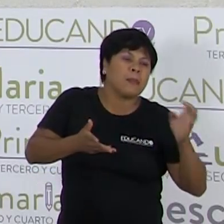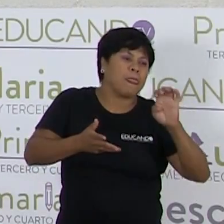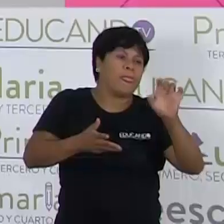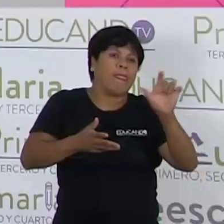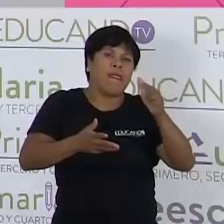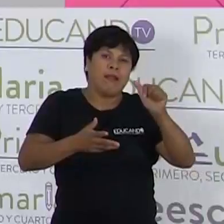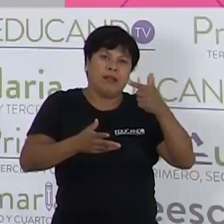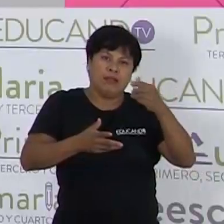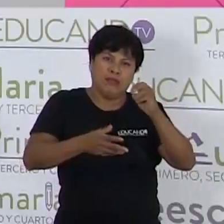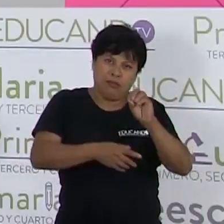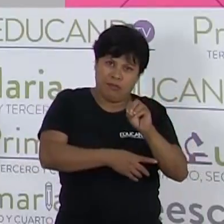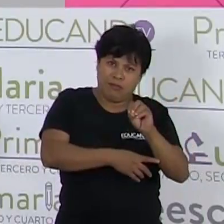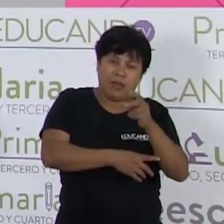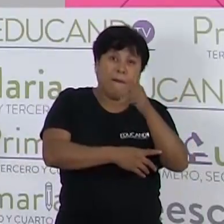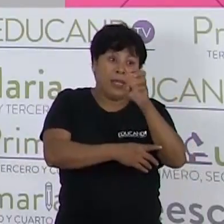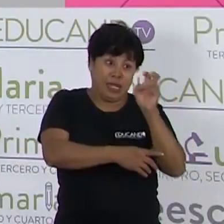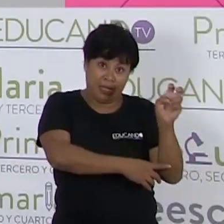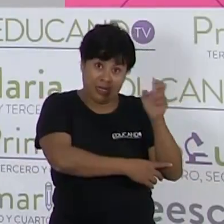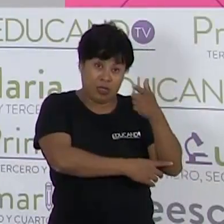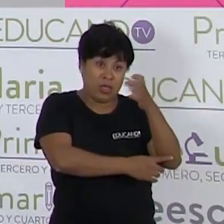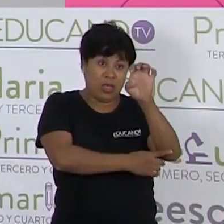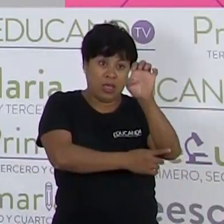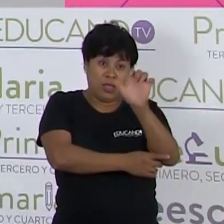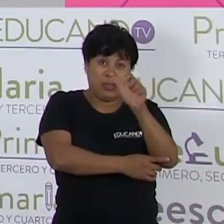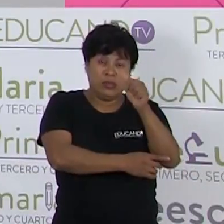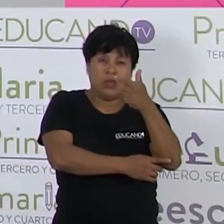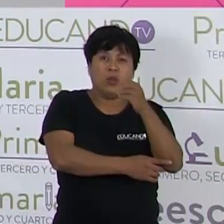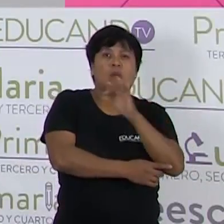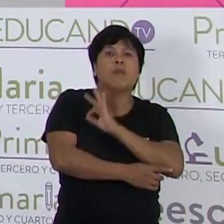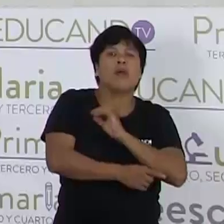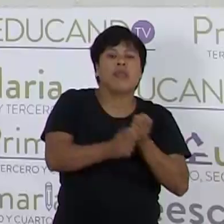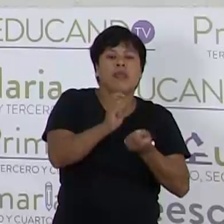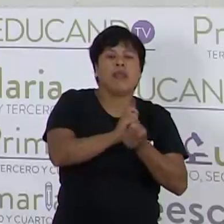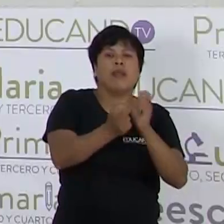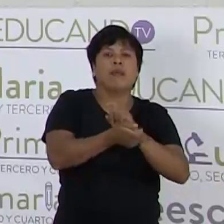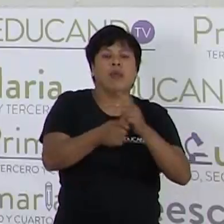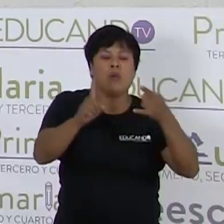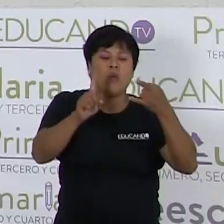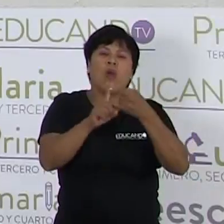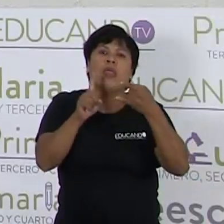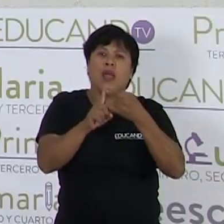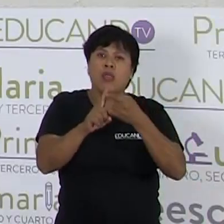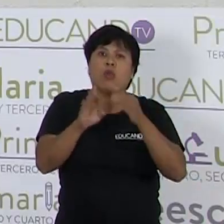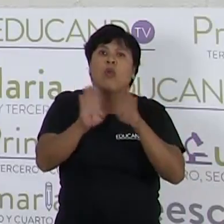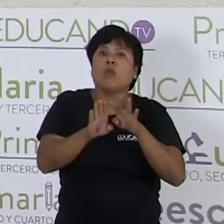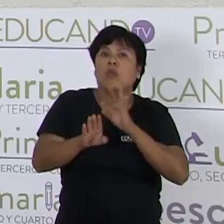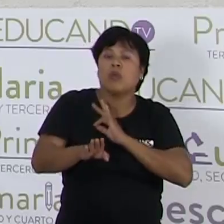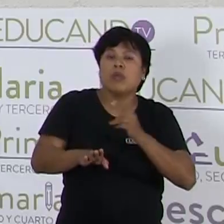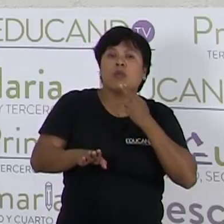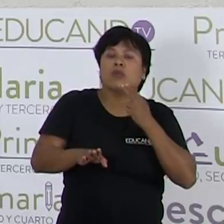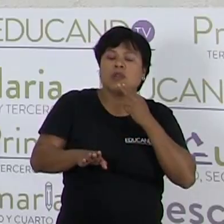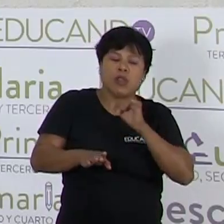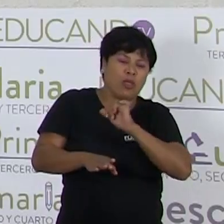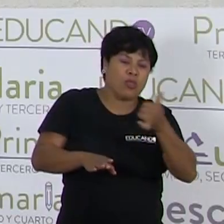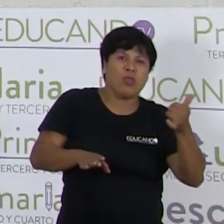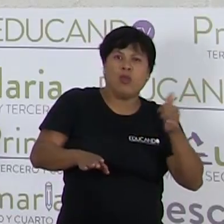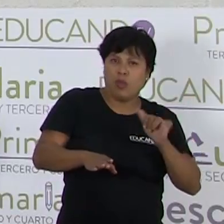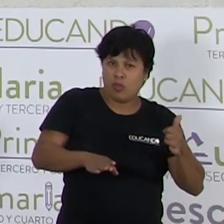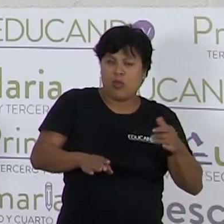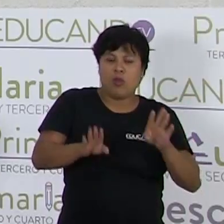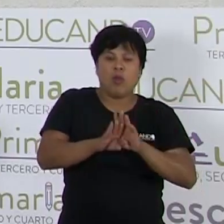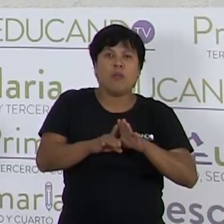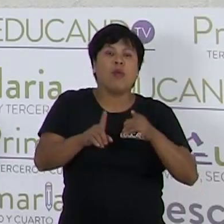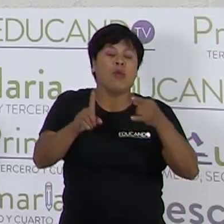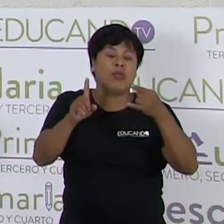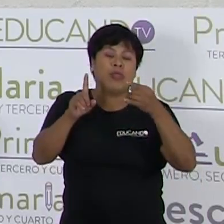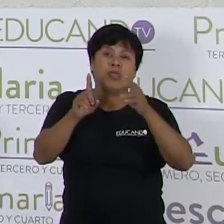hexágono. Pero ese hexágono lo puedo transformar en un cuadrilátero. ¿Cómo? Utilizando otro tipo de